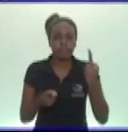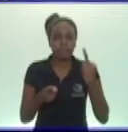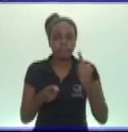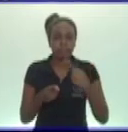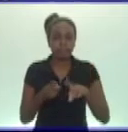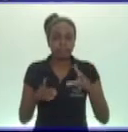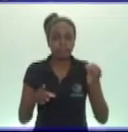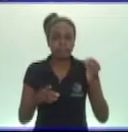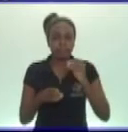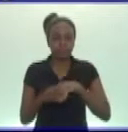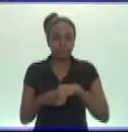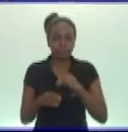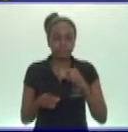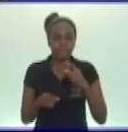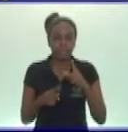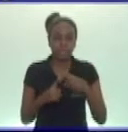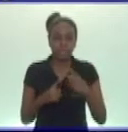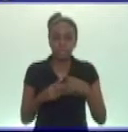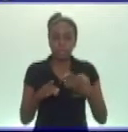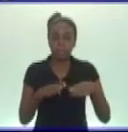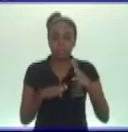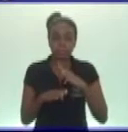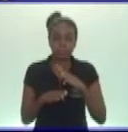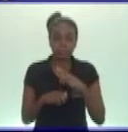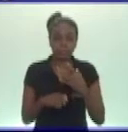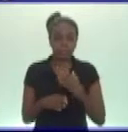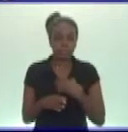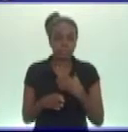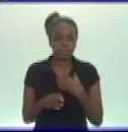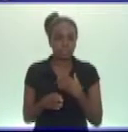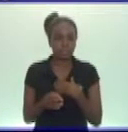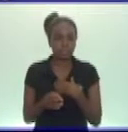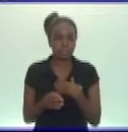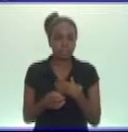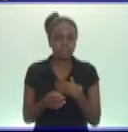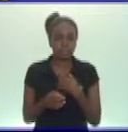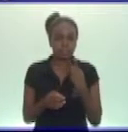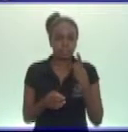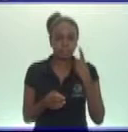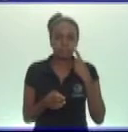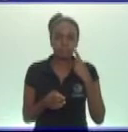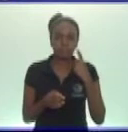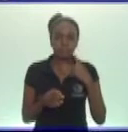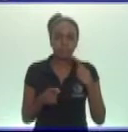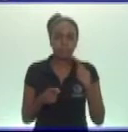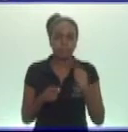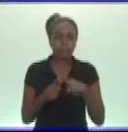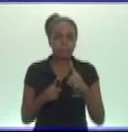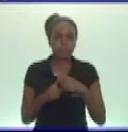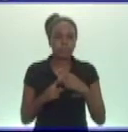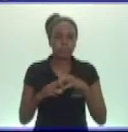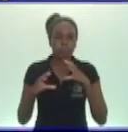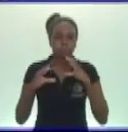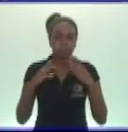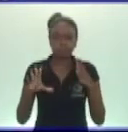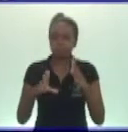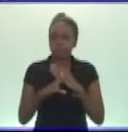gran tema central, pudiéramos estar tratando o viendo otros temas como es la incomunicación,